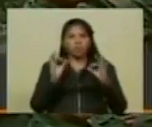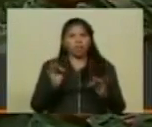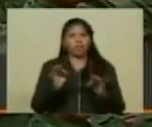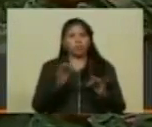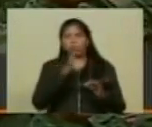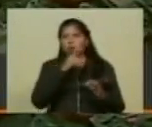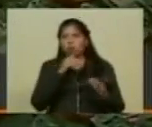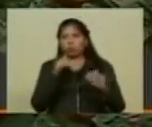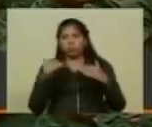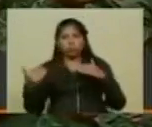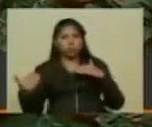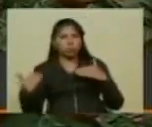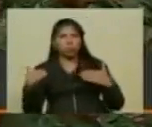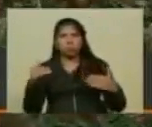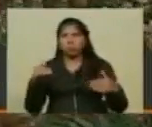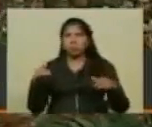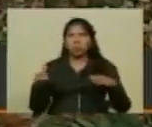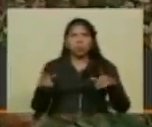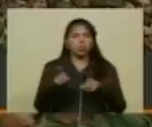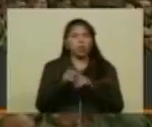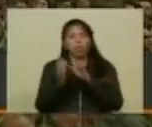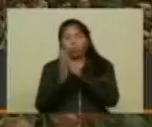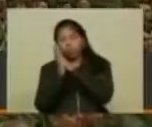Yo recuerdo enero, febrero y marzo.